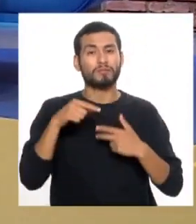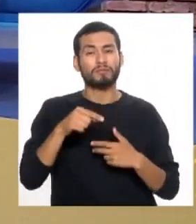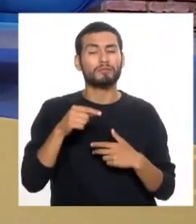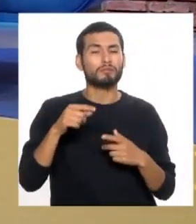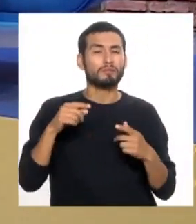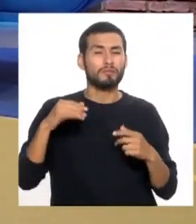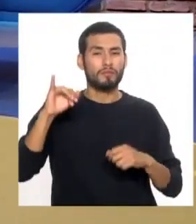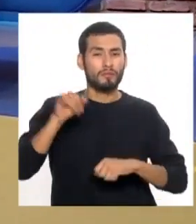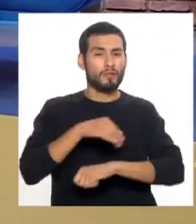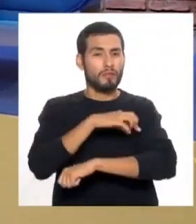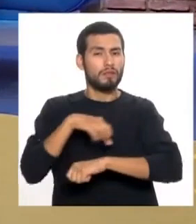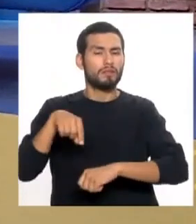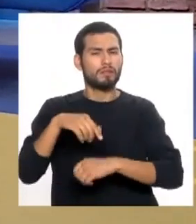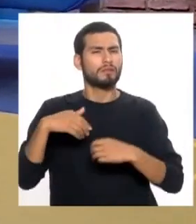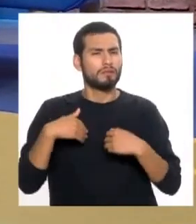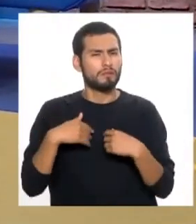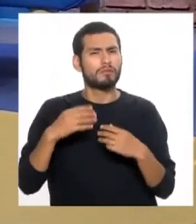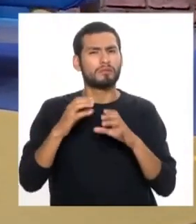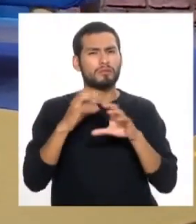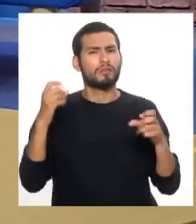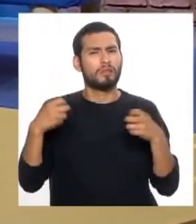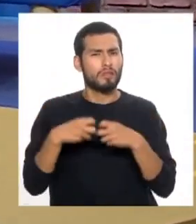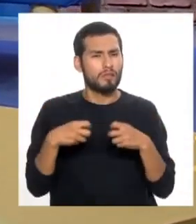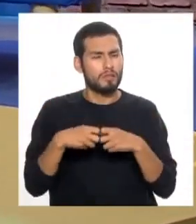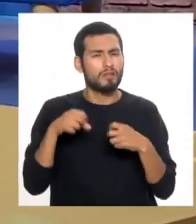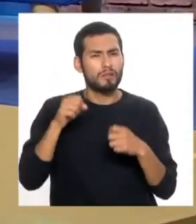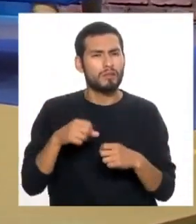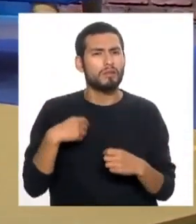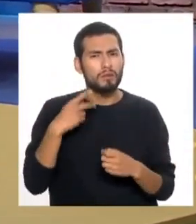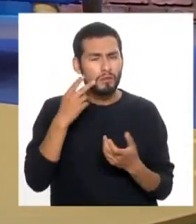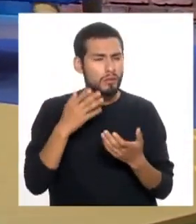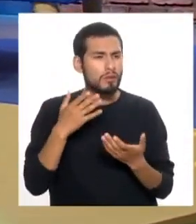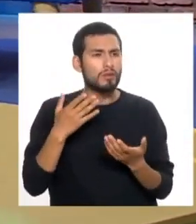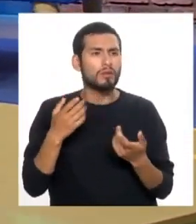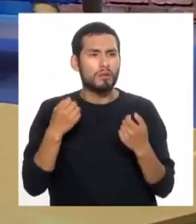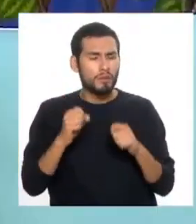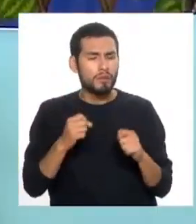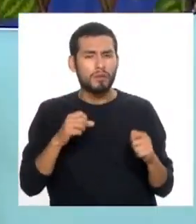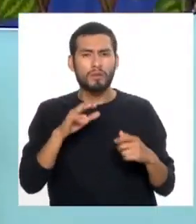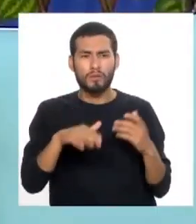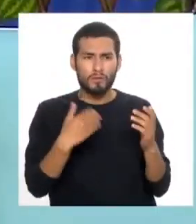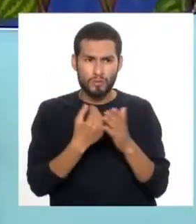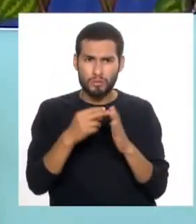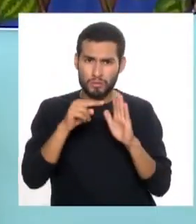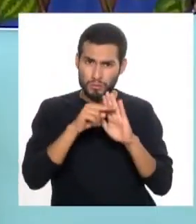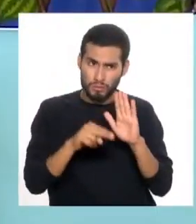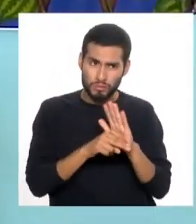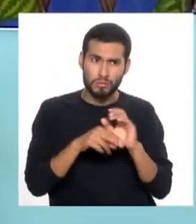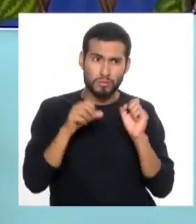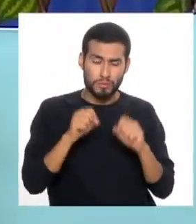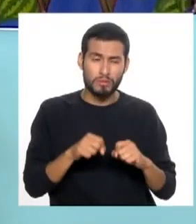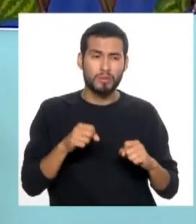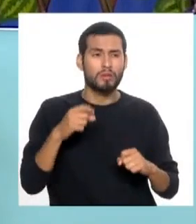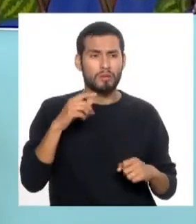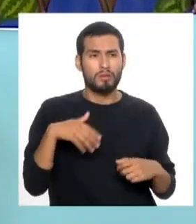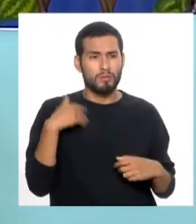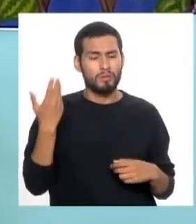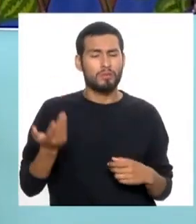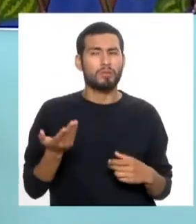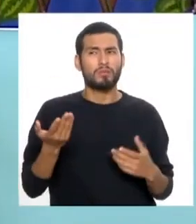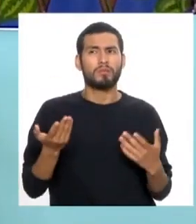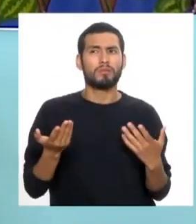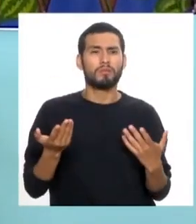ha incorporado ahí un bus eléctrico como para hacer este piloteo y está haciendo todo el marco normativo que es necesario tener para que se